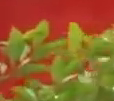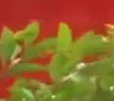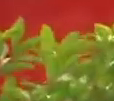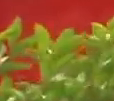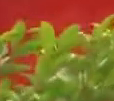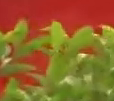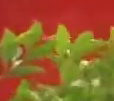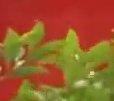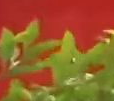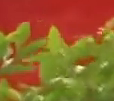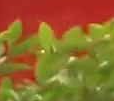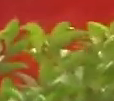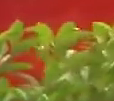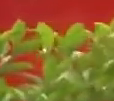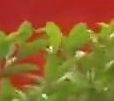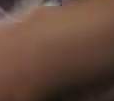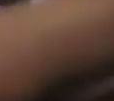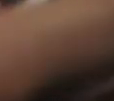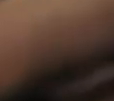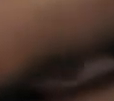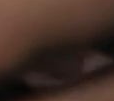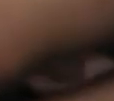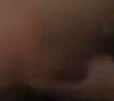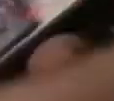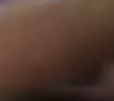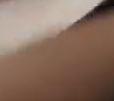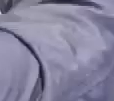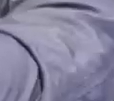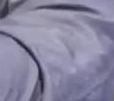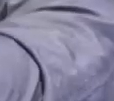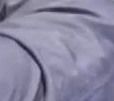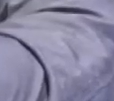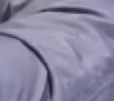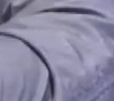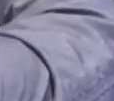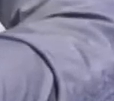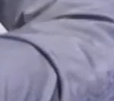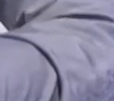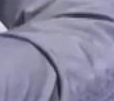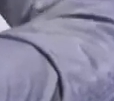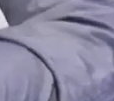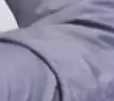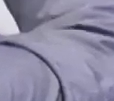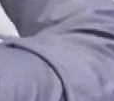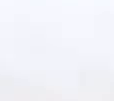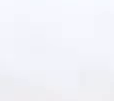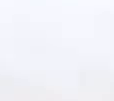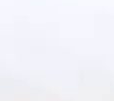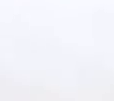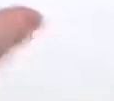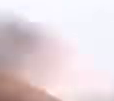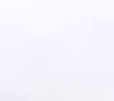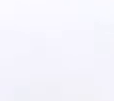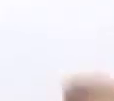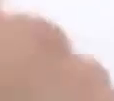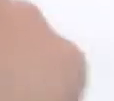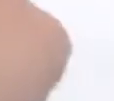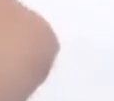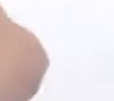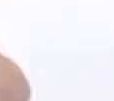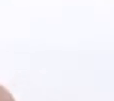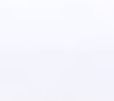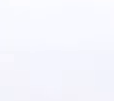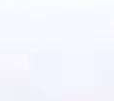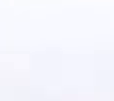Según operadoras telefónicas, así como la Superintendencia de Telecomunicaciones, SUTEL, ente encargado de definir tarifas del sector,